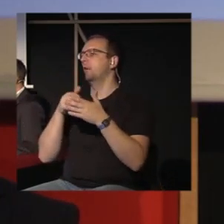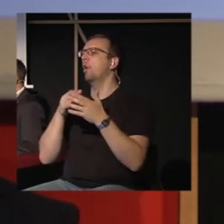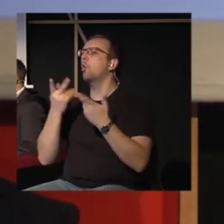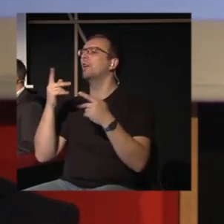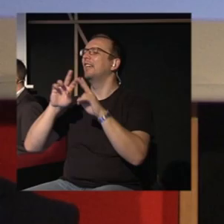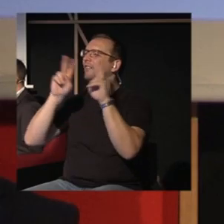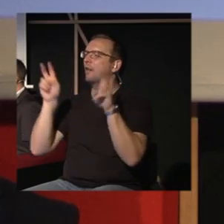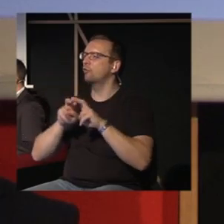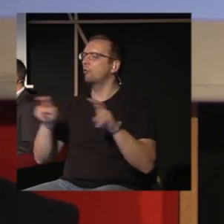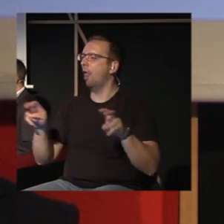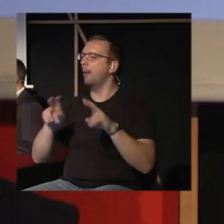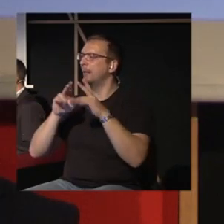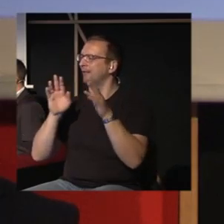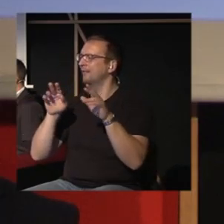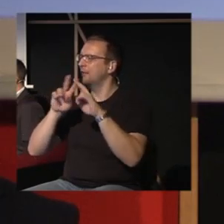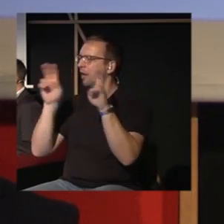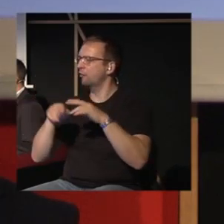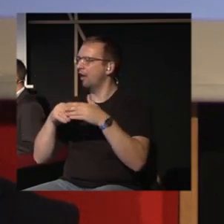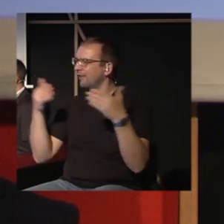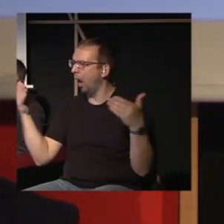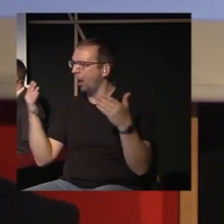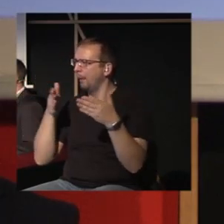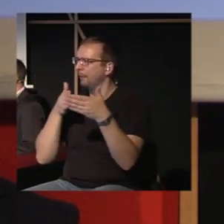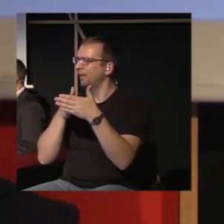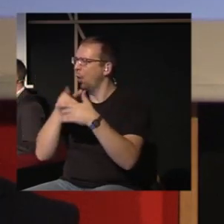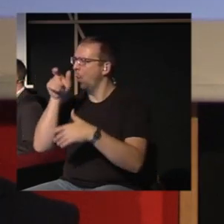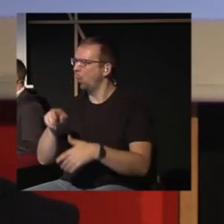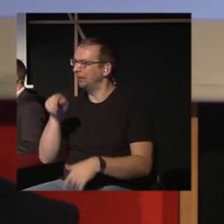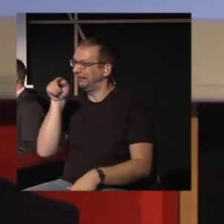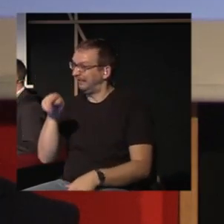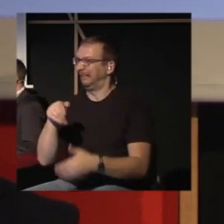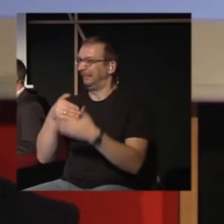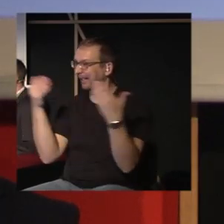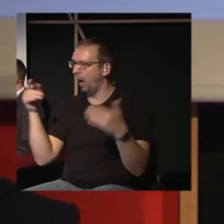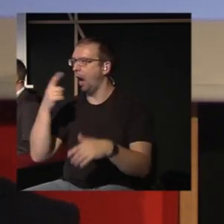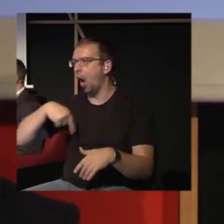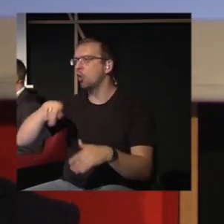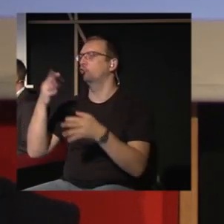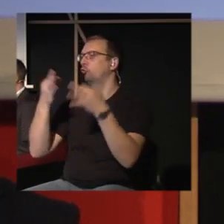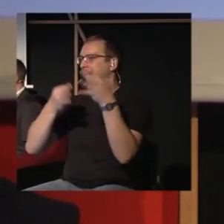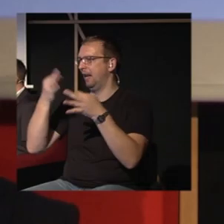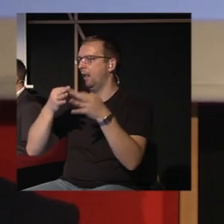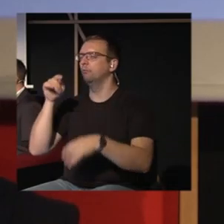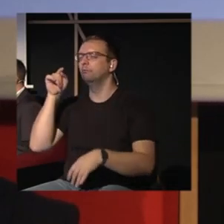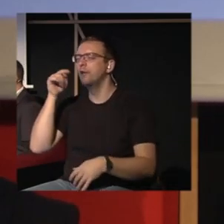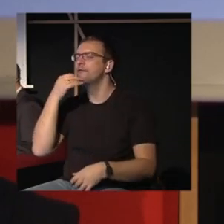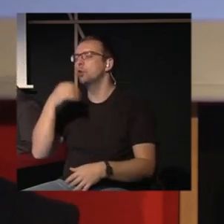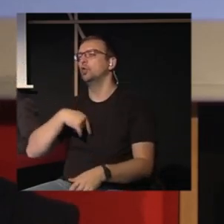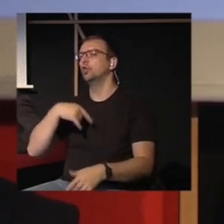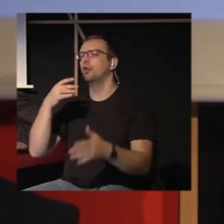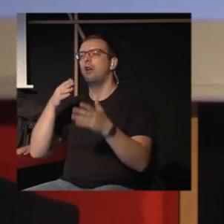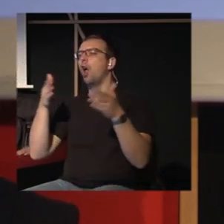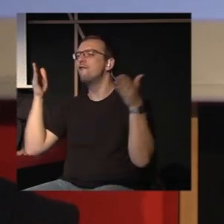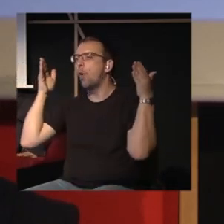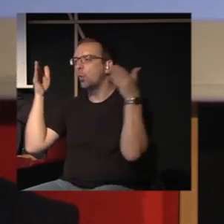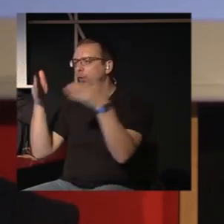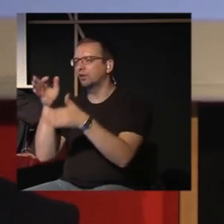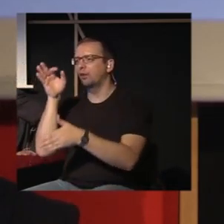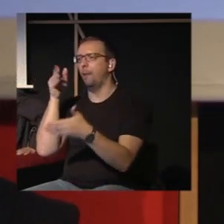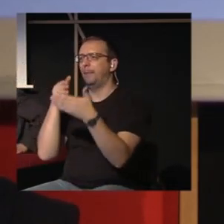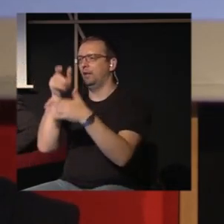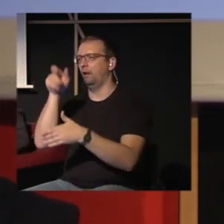exclusivamente a este colectivo. Hay una promoción para ese partido en el cual las personas con discapacidad pues pueden